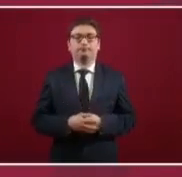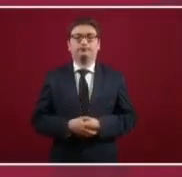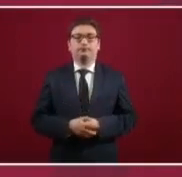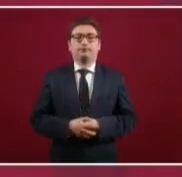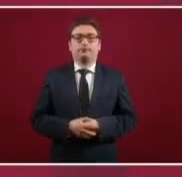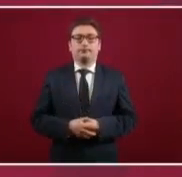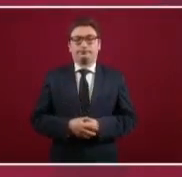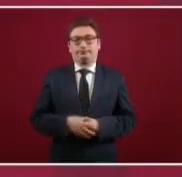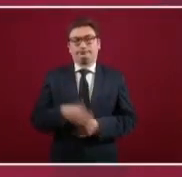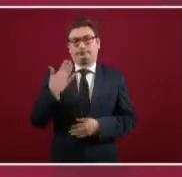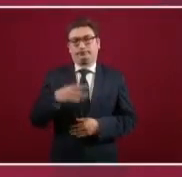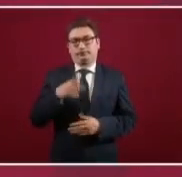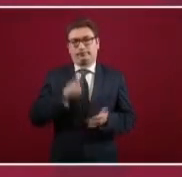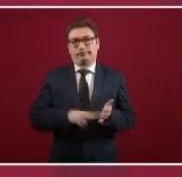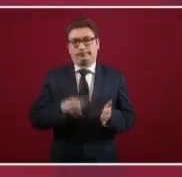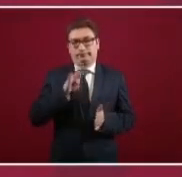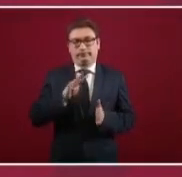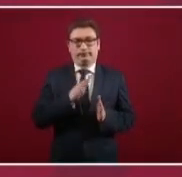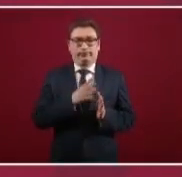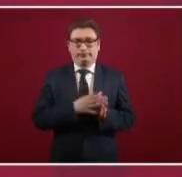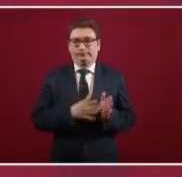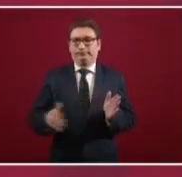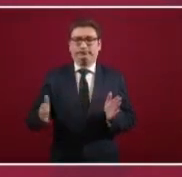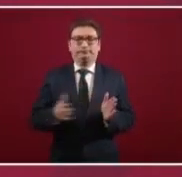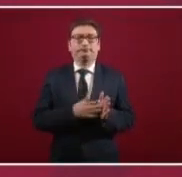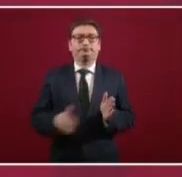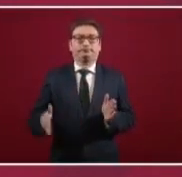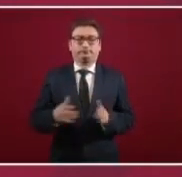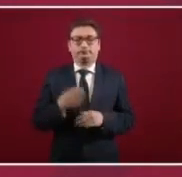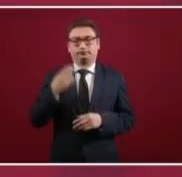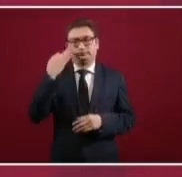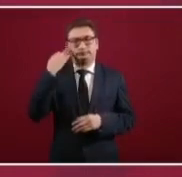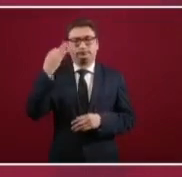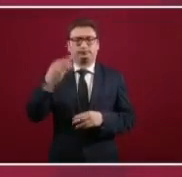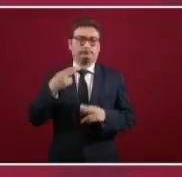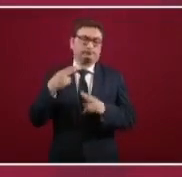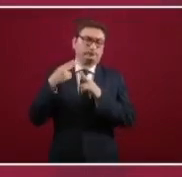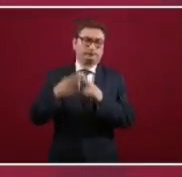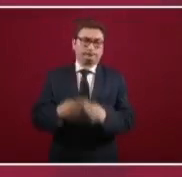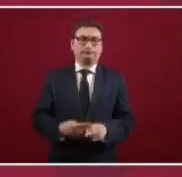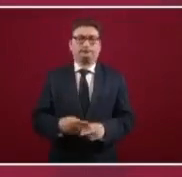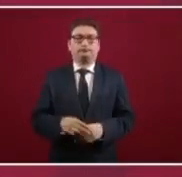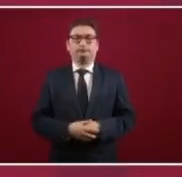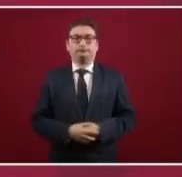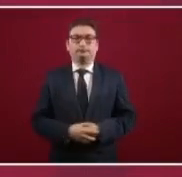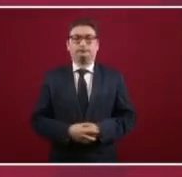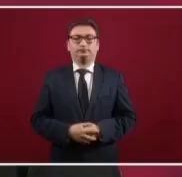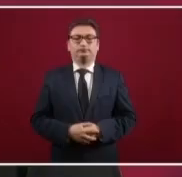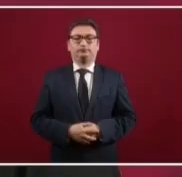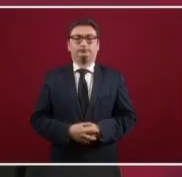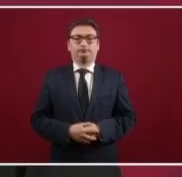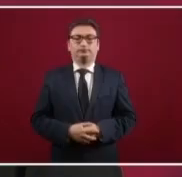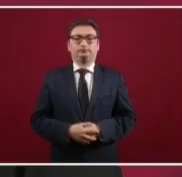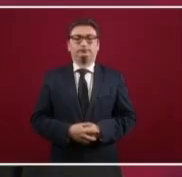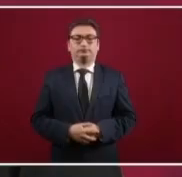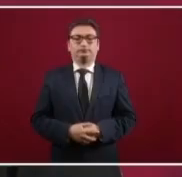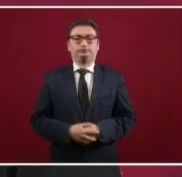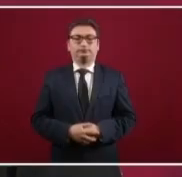o este año en el tiempo que llevamos ya no